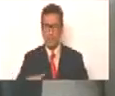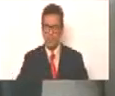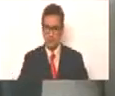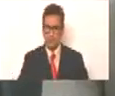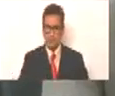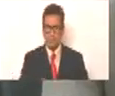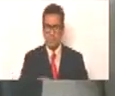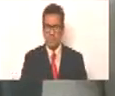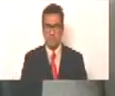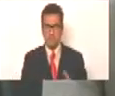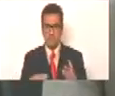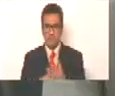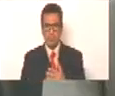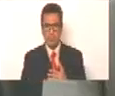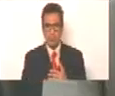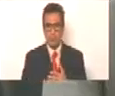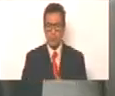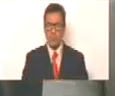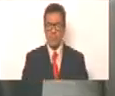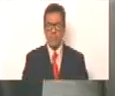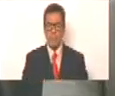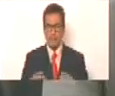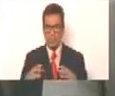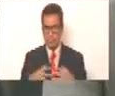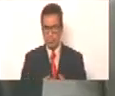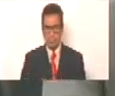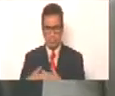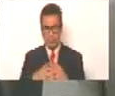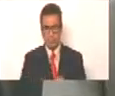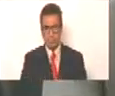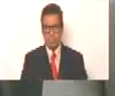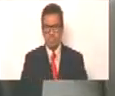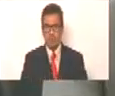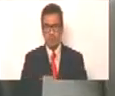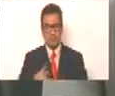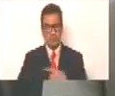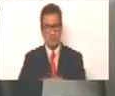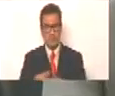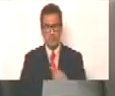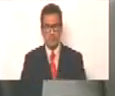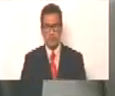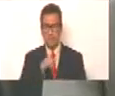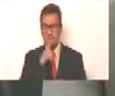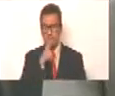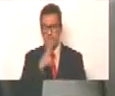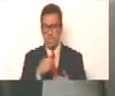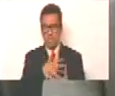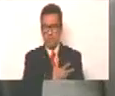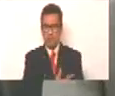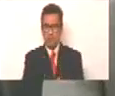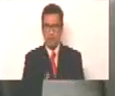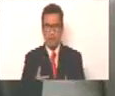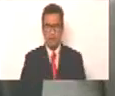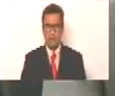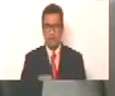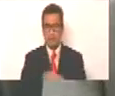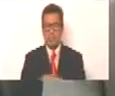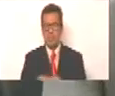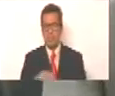el imperio y contra ese proceso cruel, sangriento, que fue la historia por